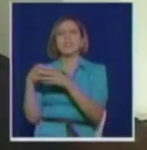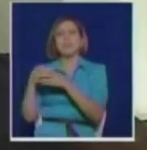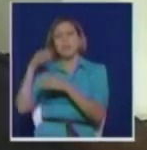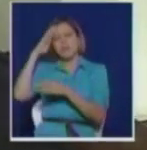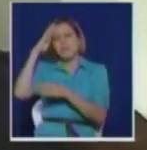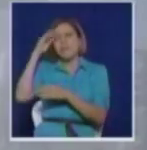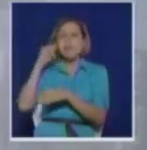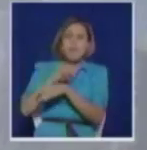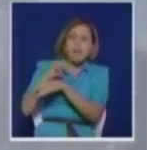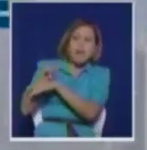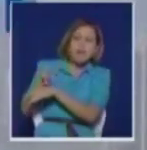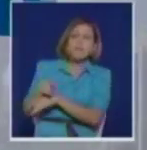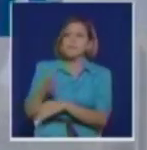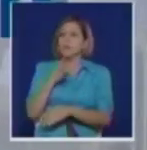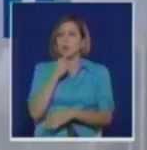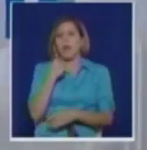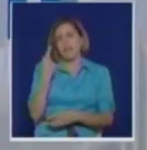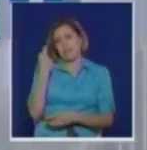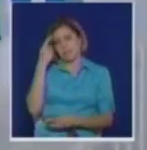100, 150 policías.